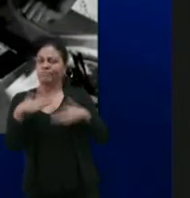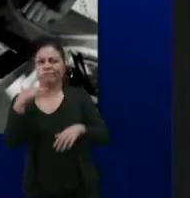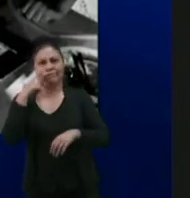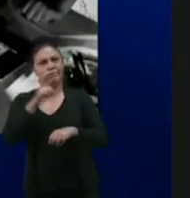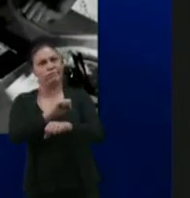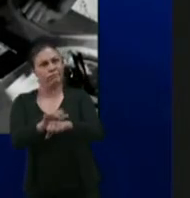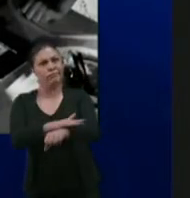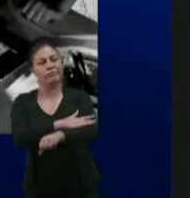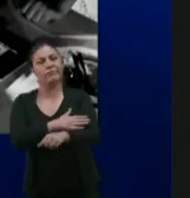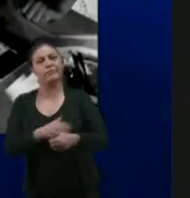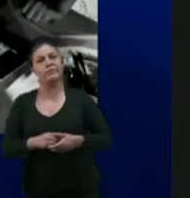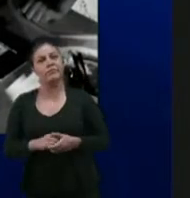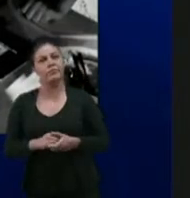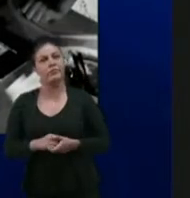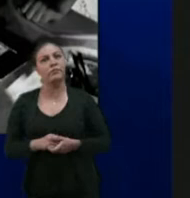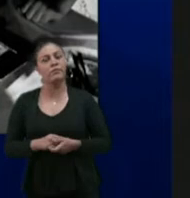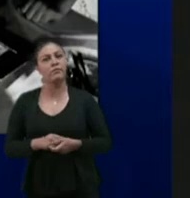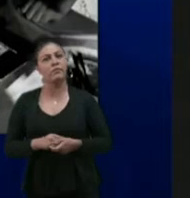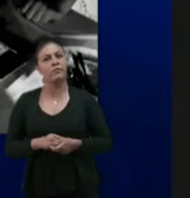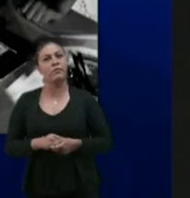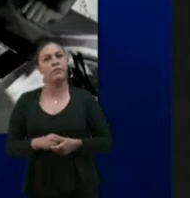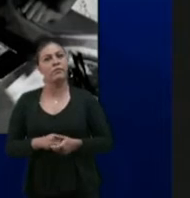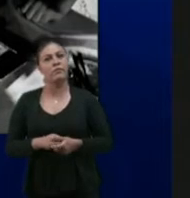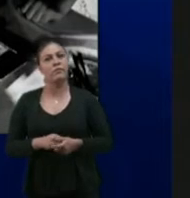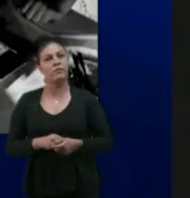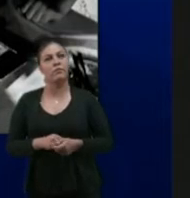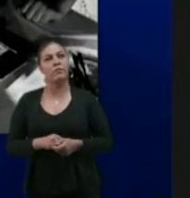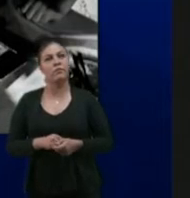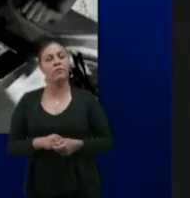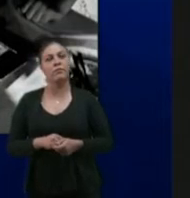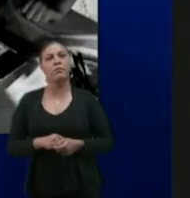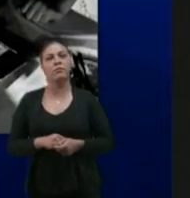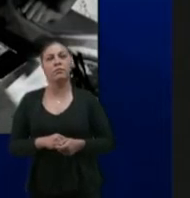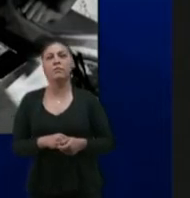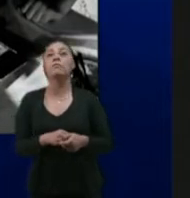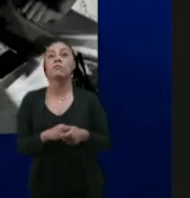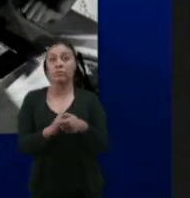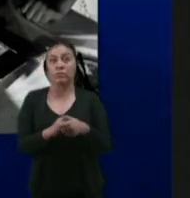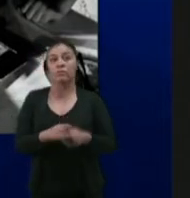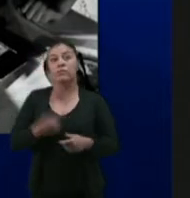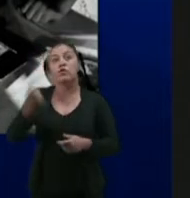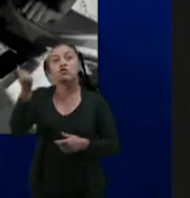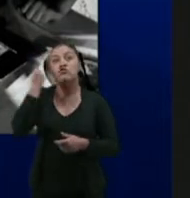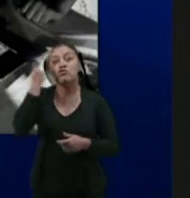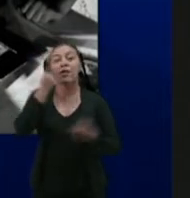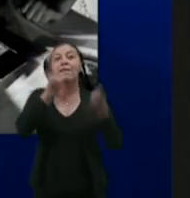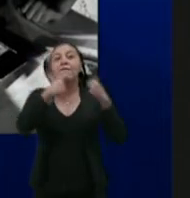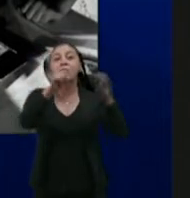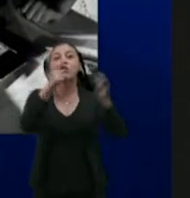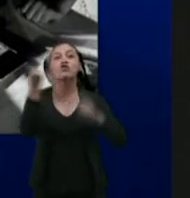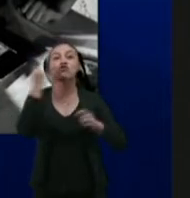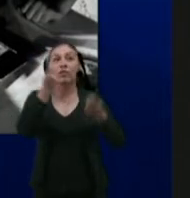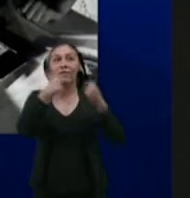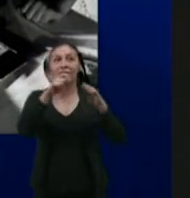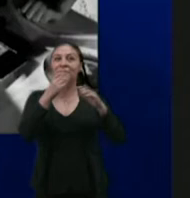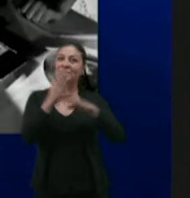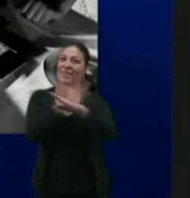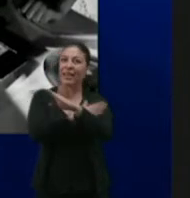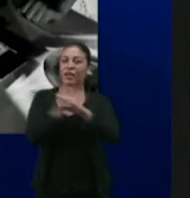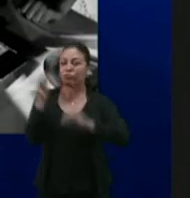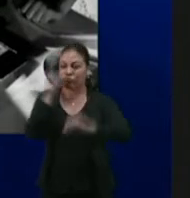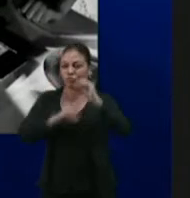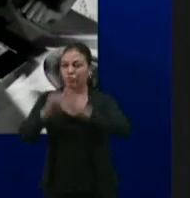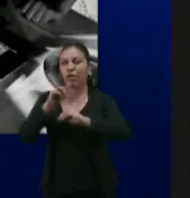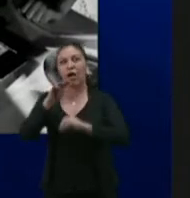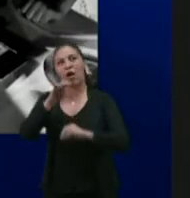con la venta reciente es todos los aprendizajes que tuvimos de cómo ejecutar,